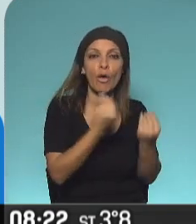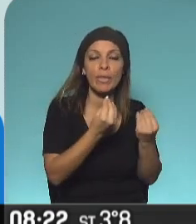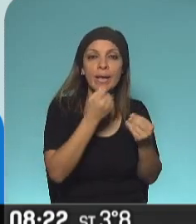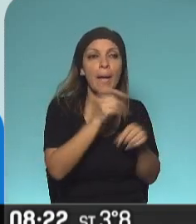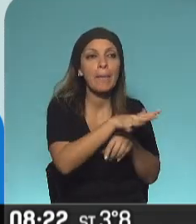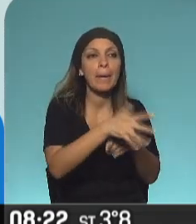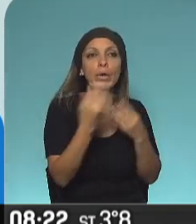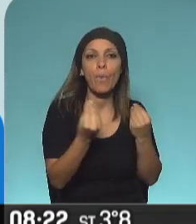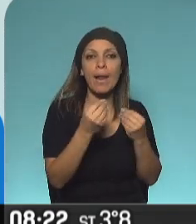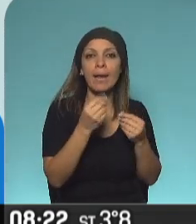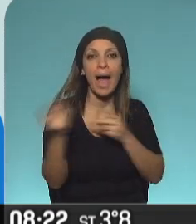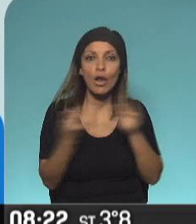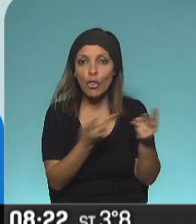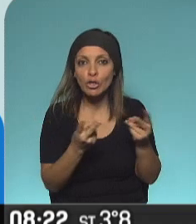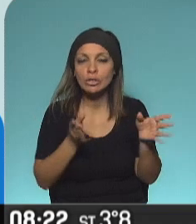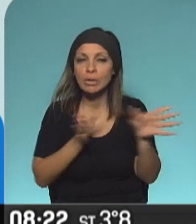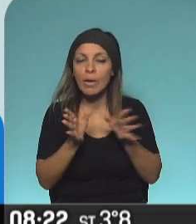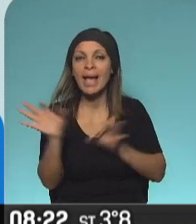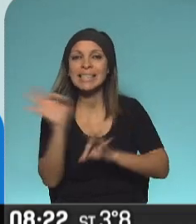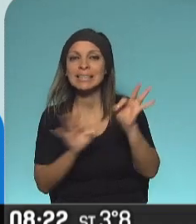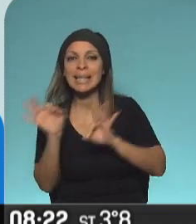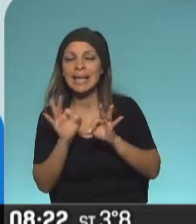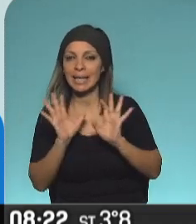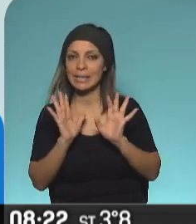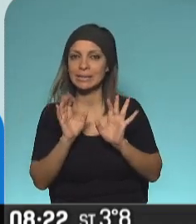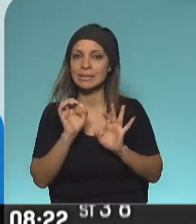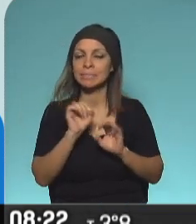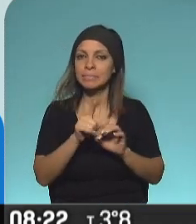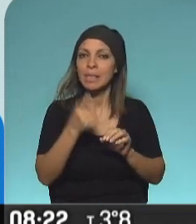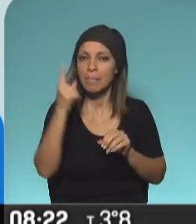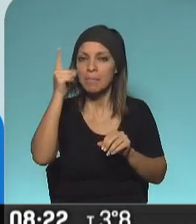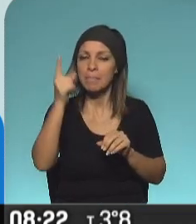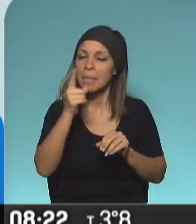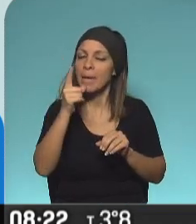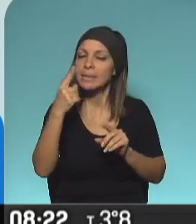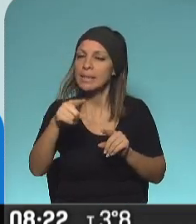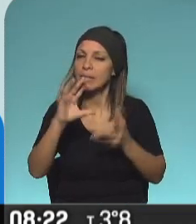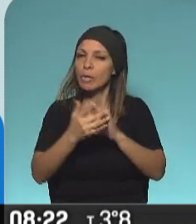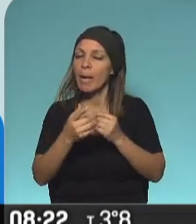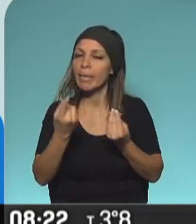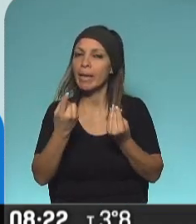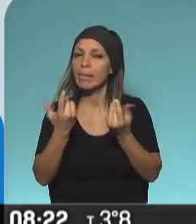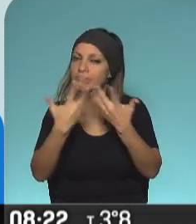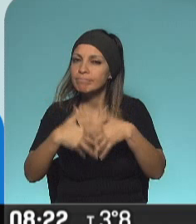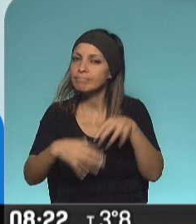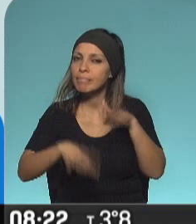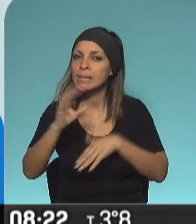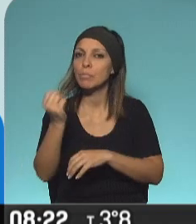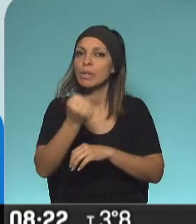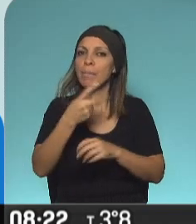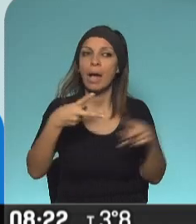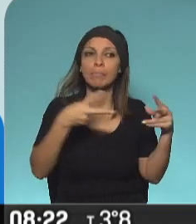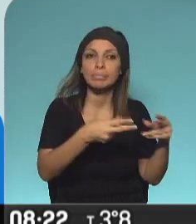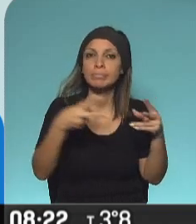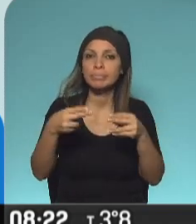el otro. A eso llamamos estrategia de pinzas y creemos que va a ser el mecanismo fundamental para poder cortar la circulación viral